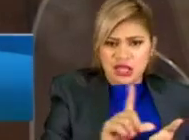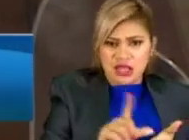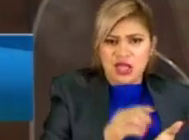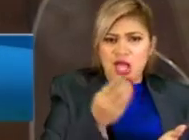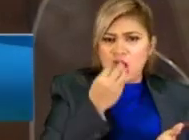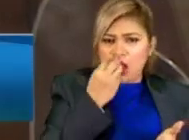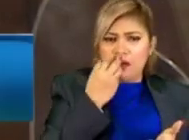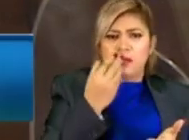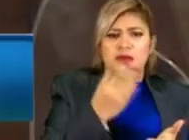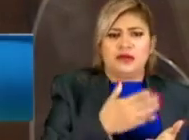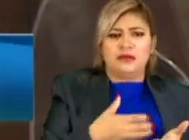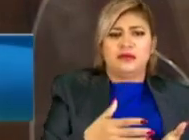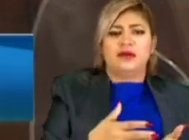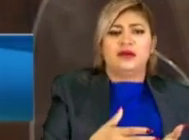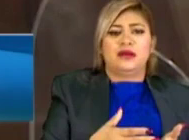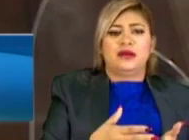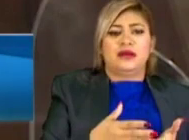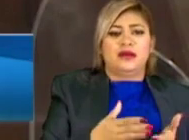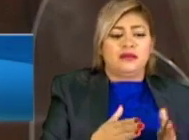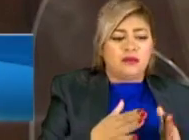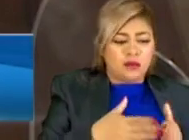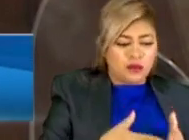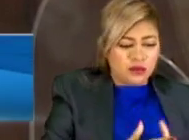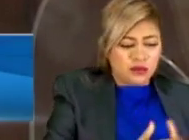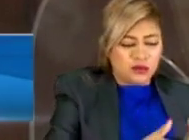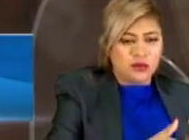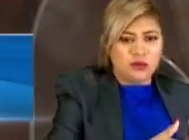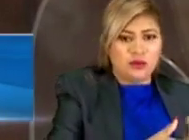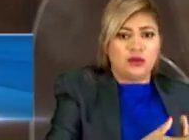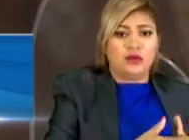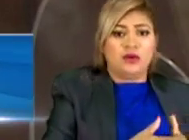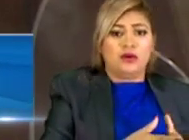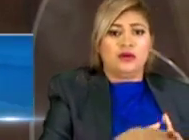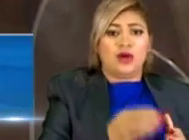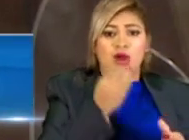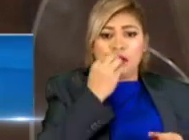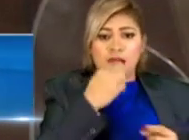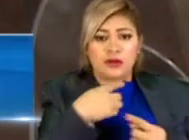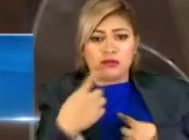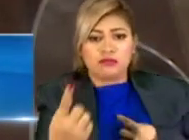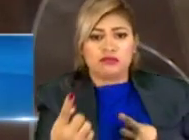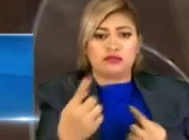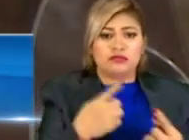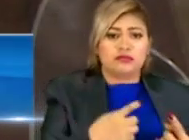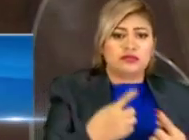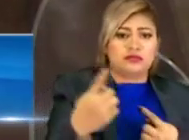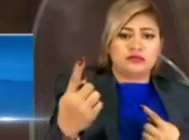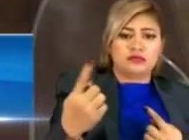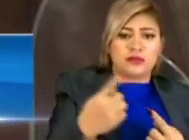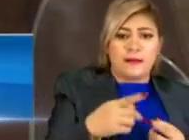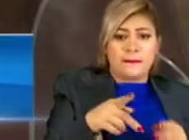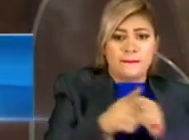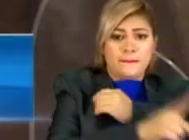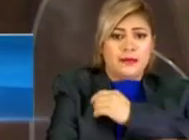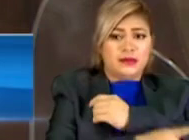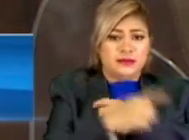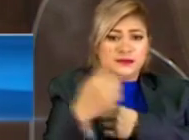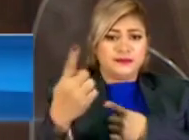alimentos, exportación e importación de productos, su tránsito y